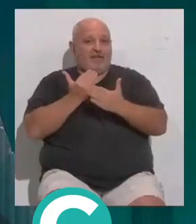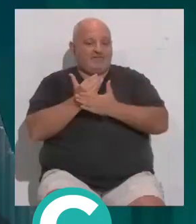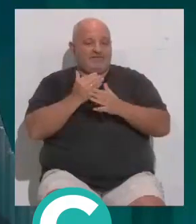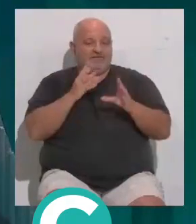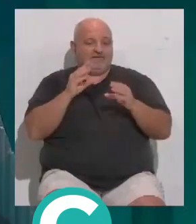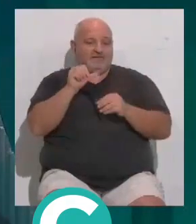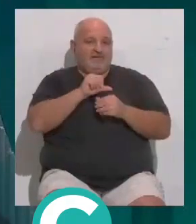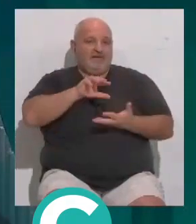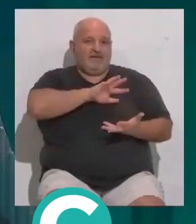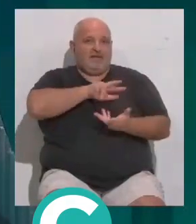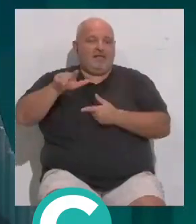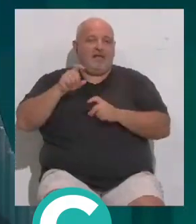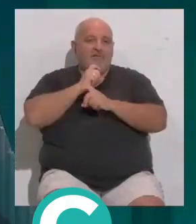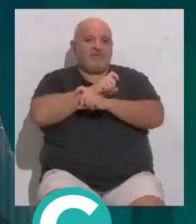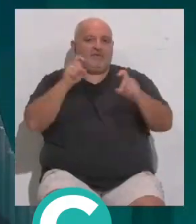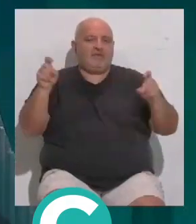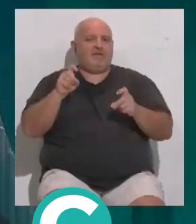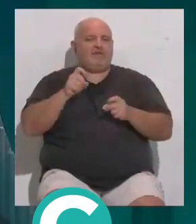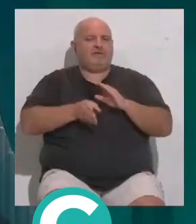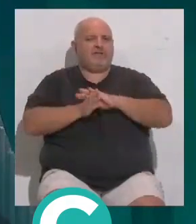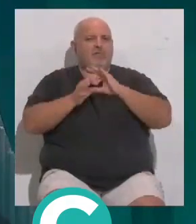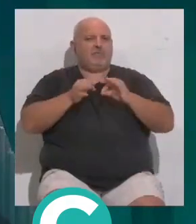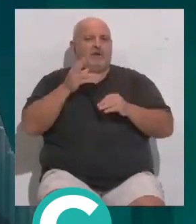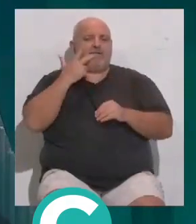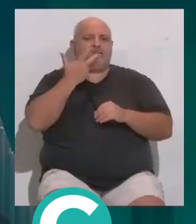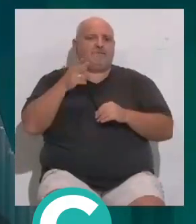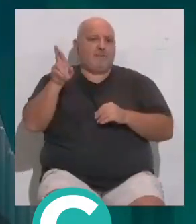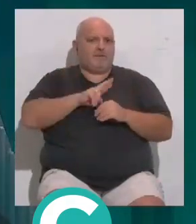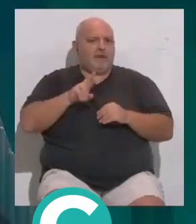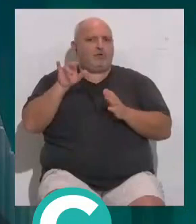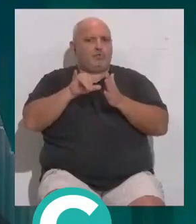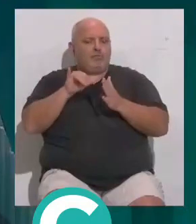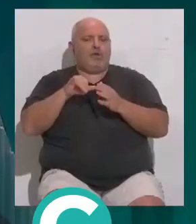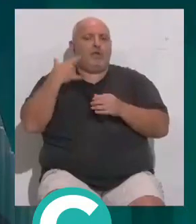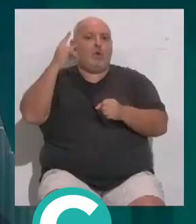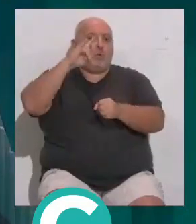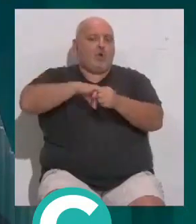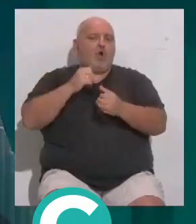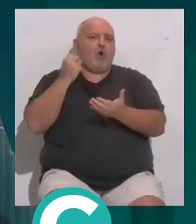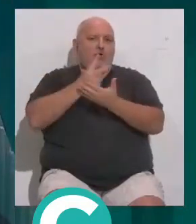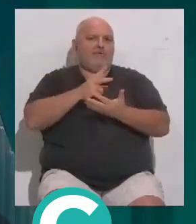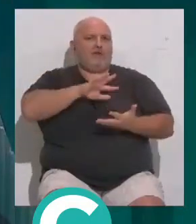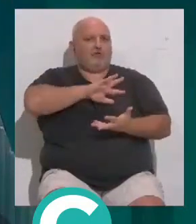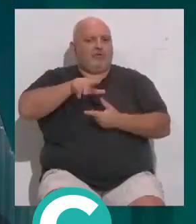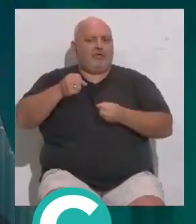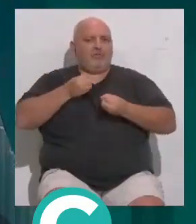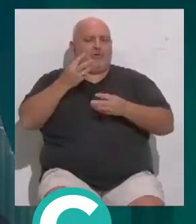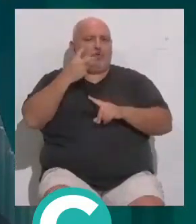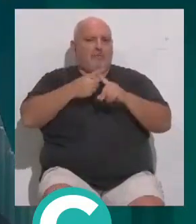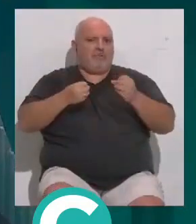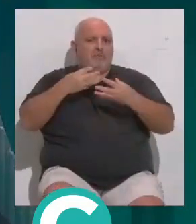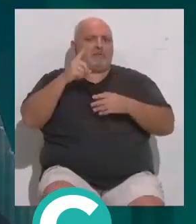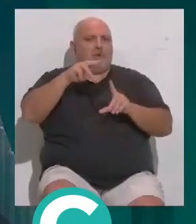de esta semana. Les recordamos que nuestros servicios informativos regresan el lunes 3 de octubre y que pueden mantenerse